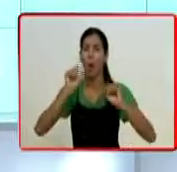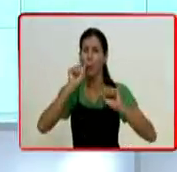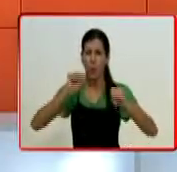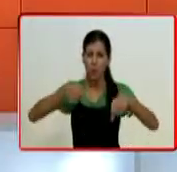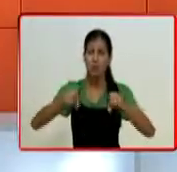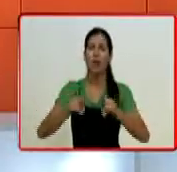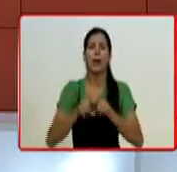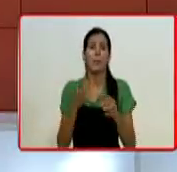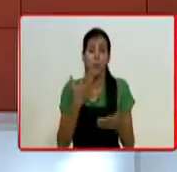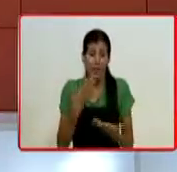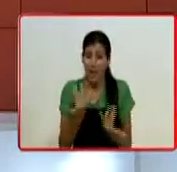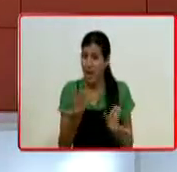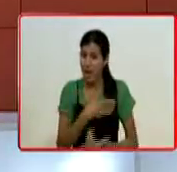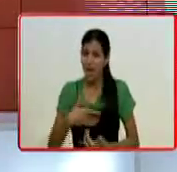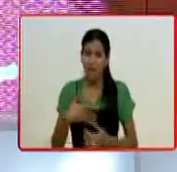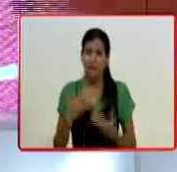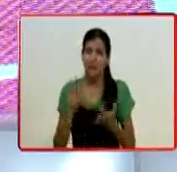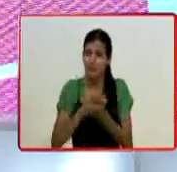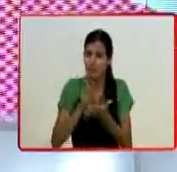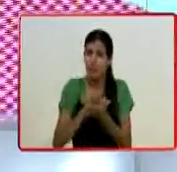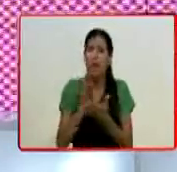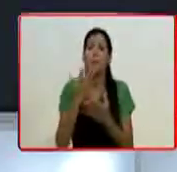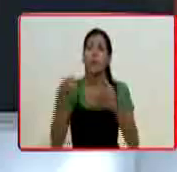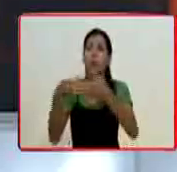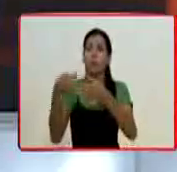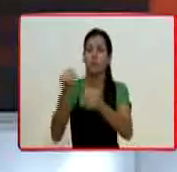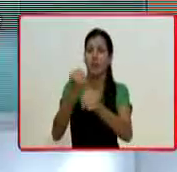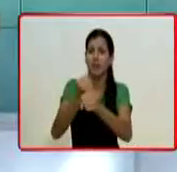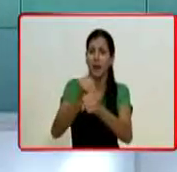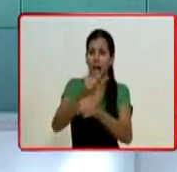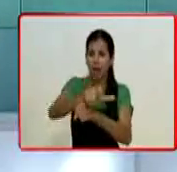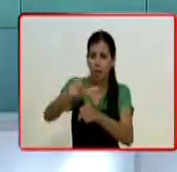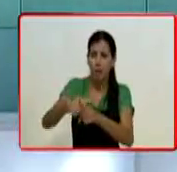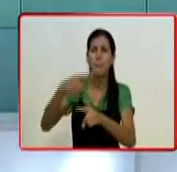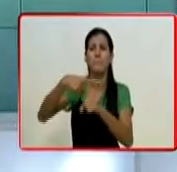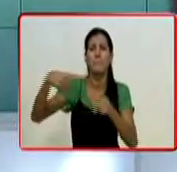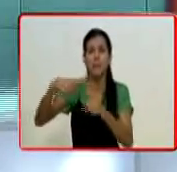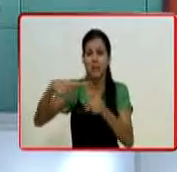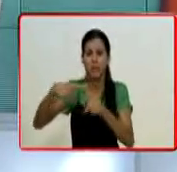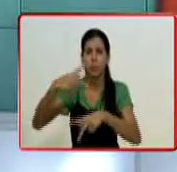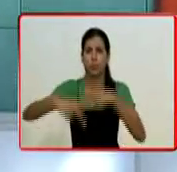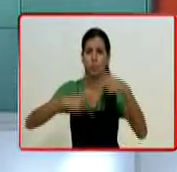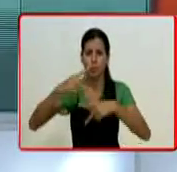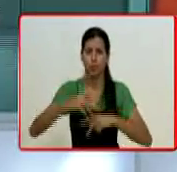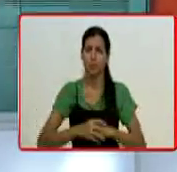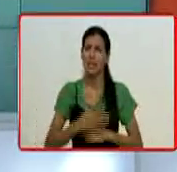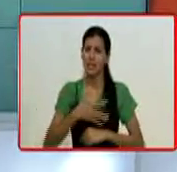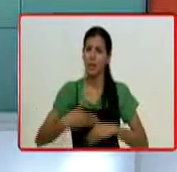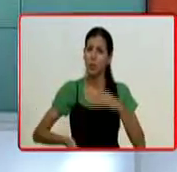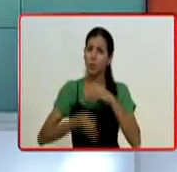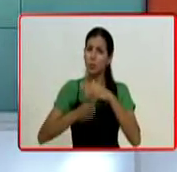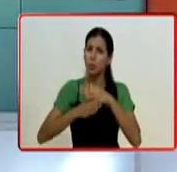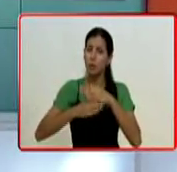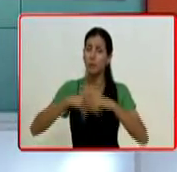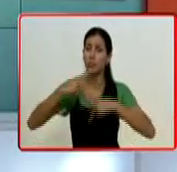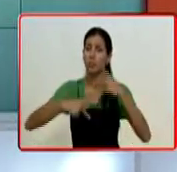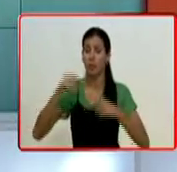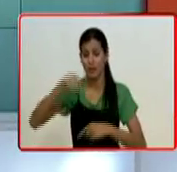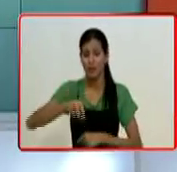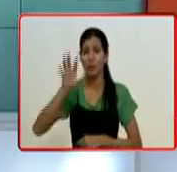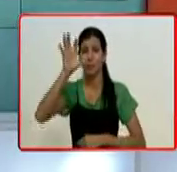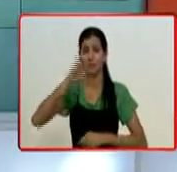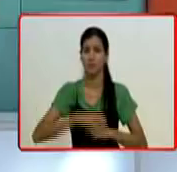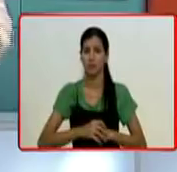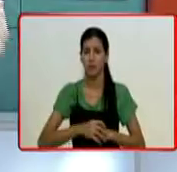caso de los trabajadores del sector productivo, de la clase media, quiere seguir produciendo para este país los